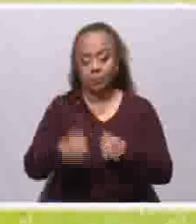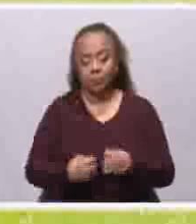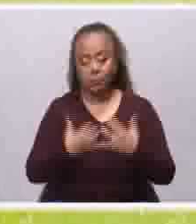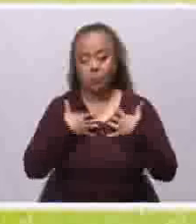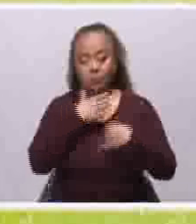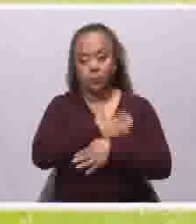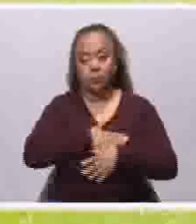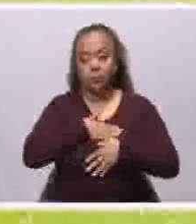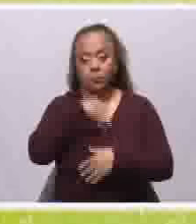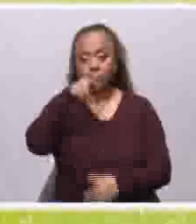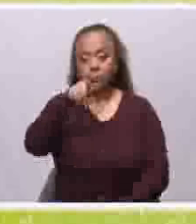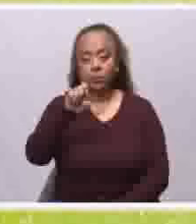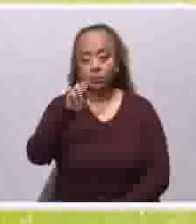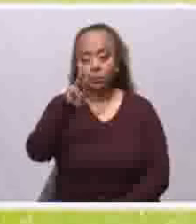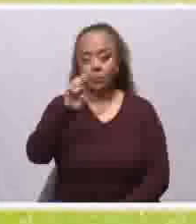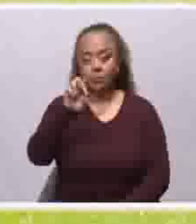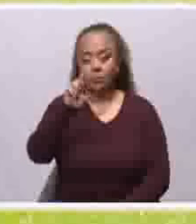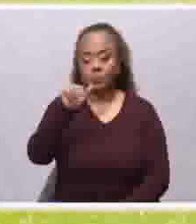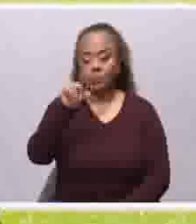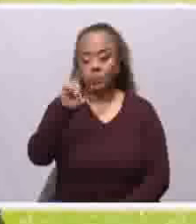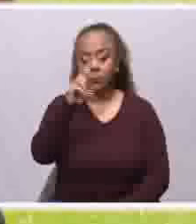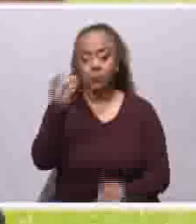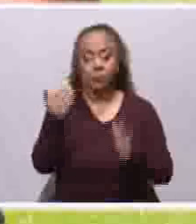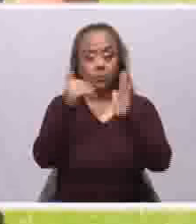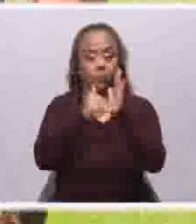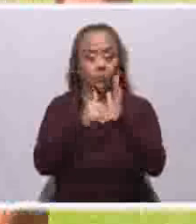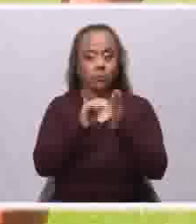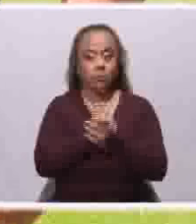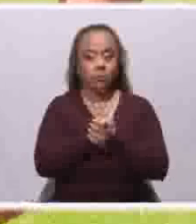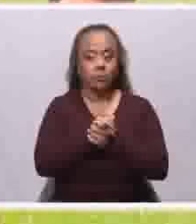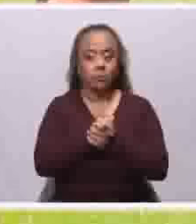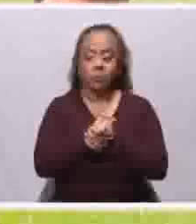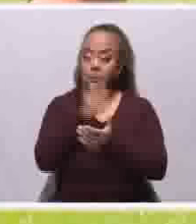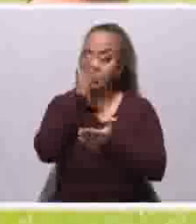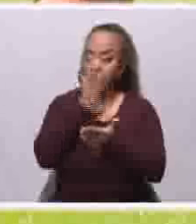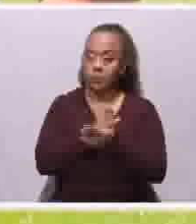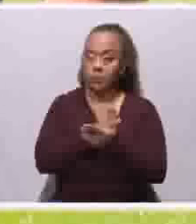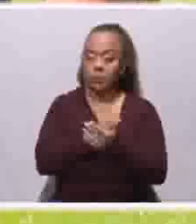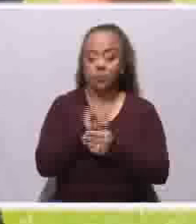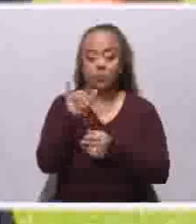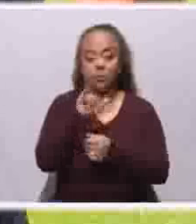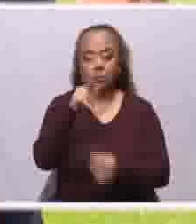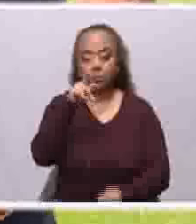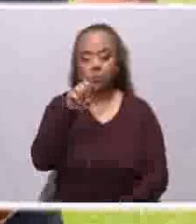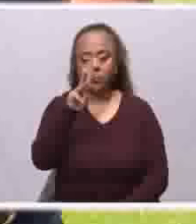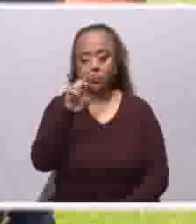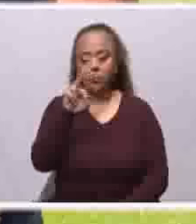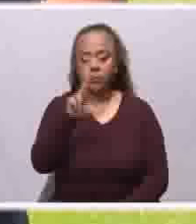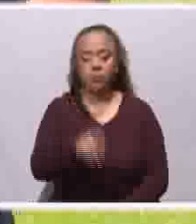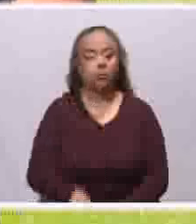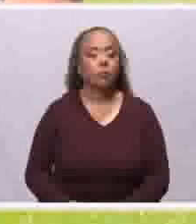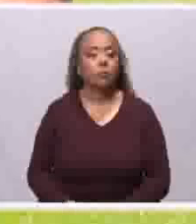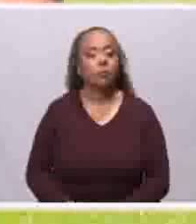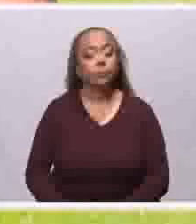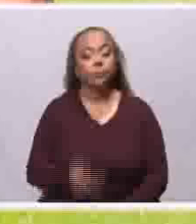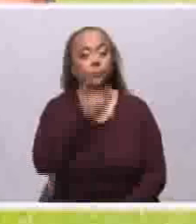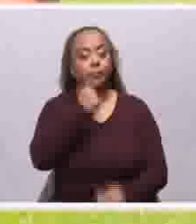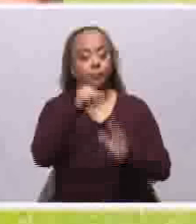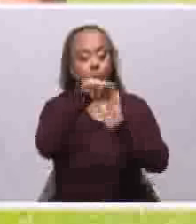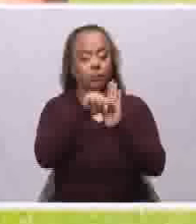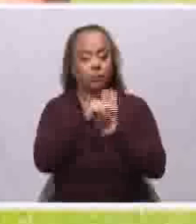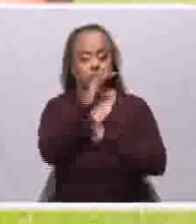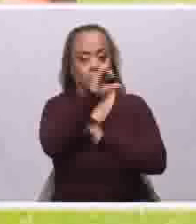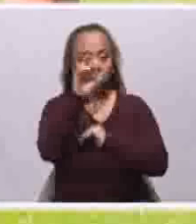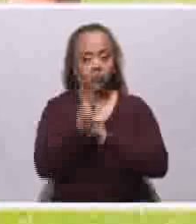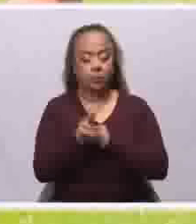tu Power y regresar renovado pausa es Power muy bien los mejor ponderados de